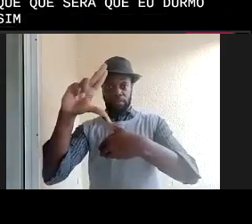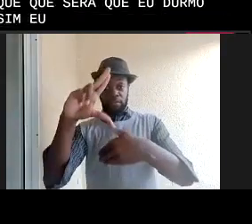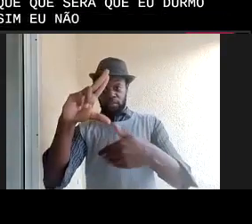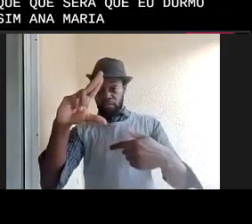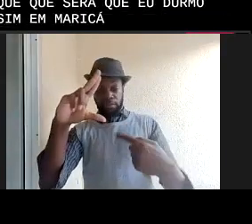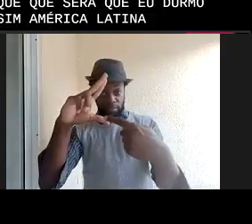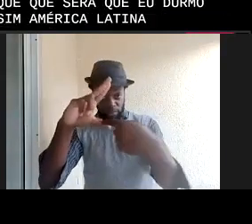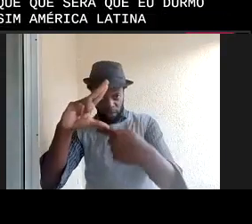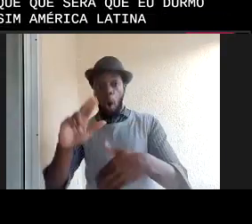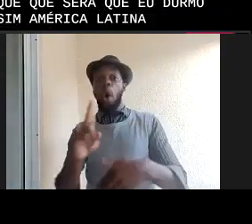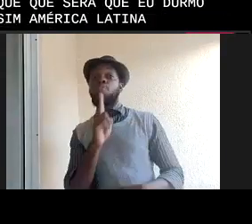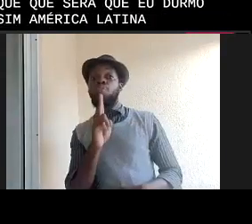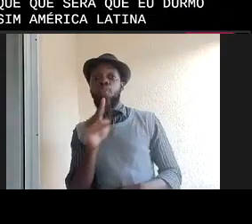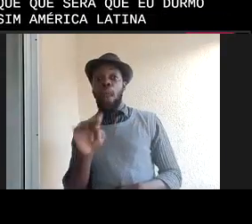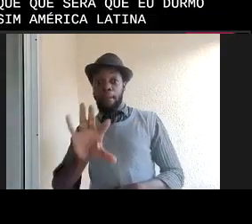el